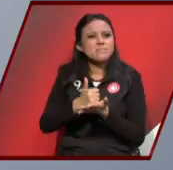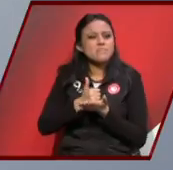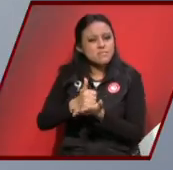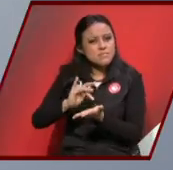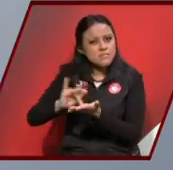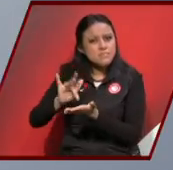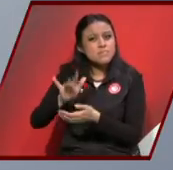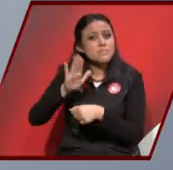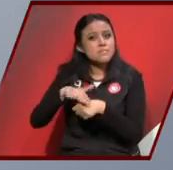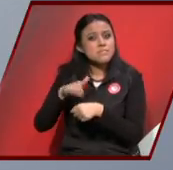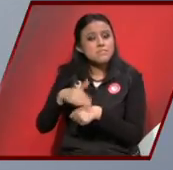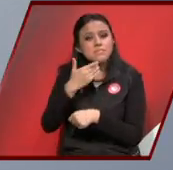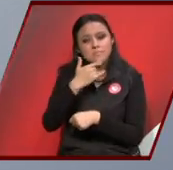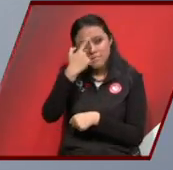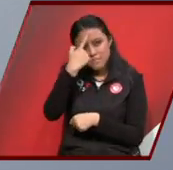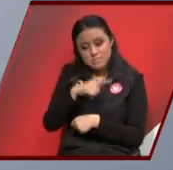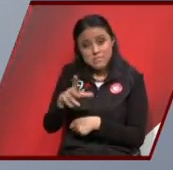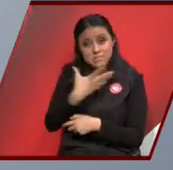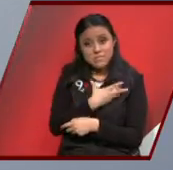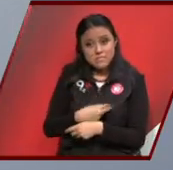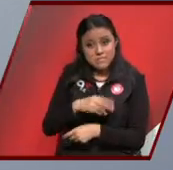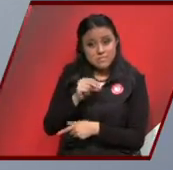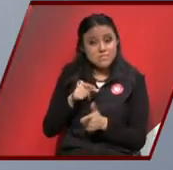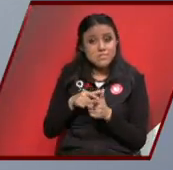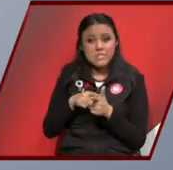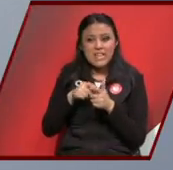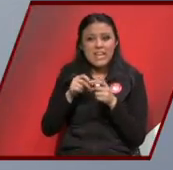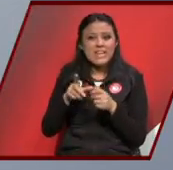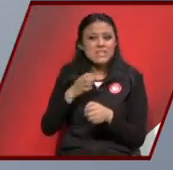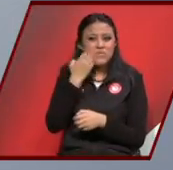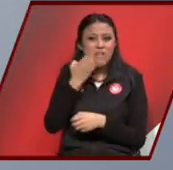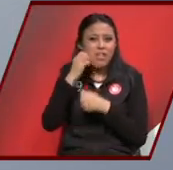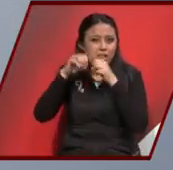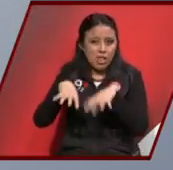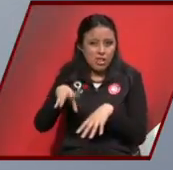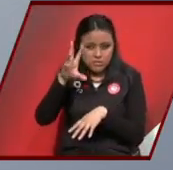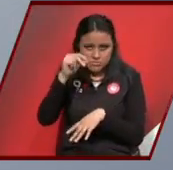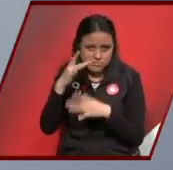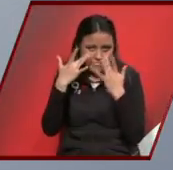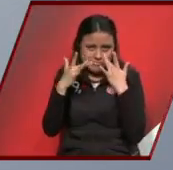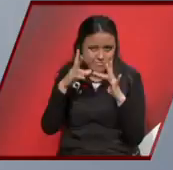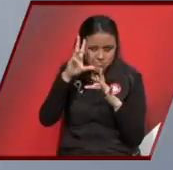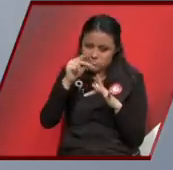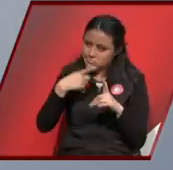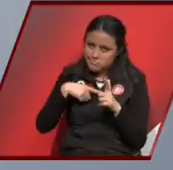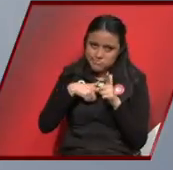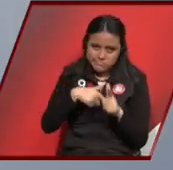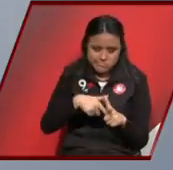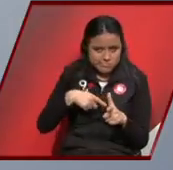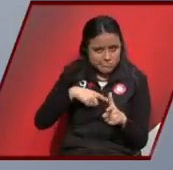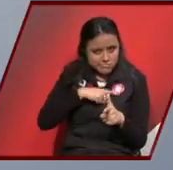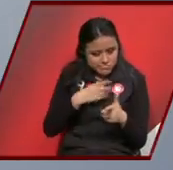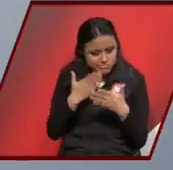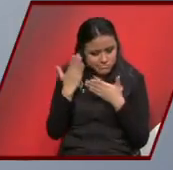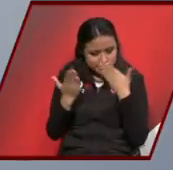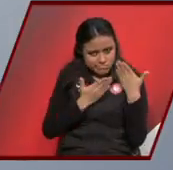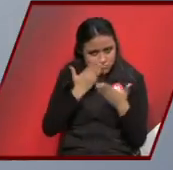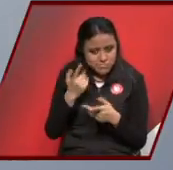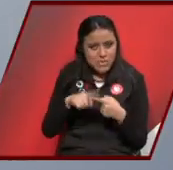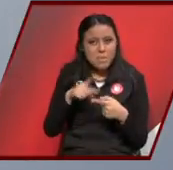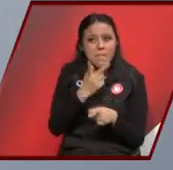eso, generar condiciones para que los hijos no dejen la escuela. Estoy apoyando a que la mayoría de los jóvenes en esta ciudad,